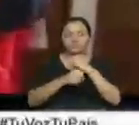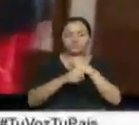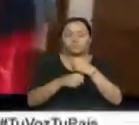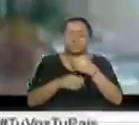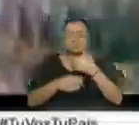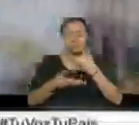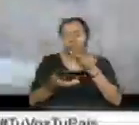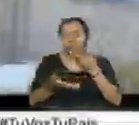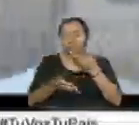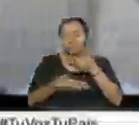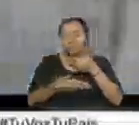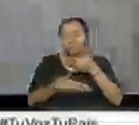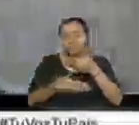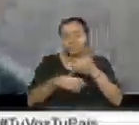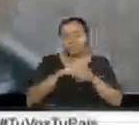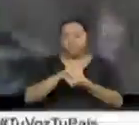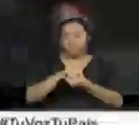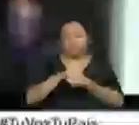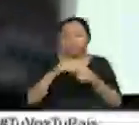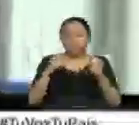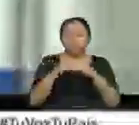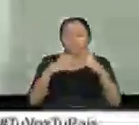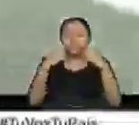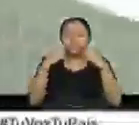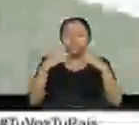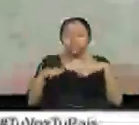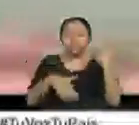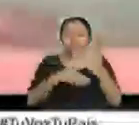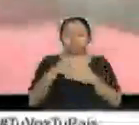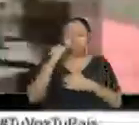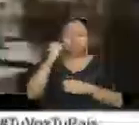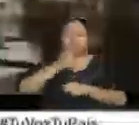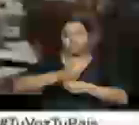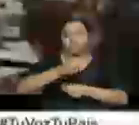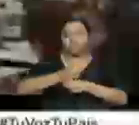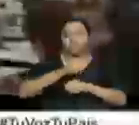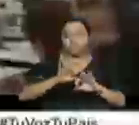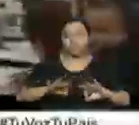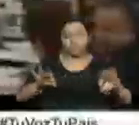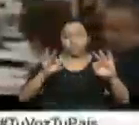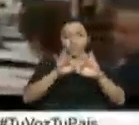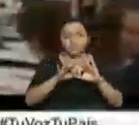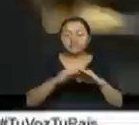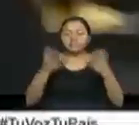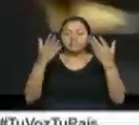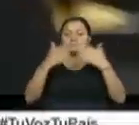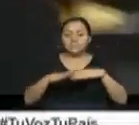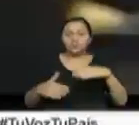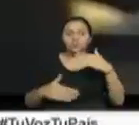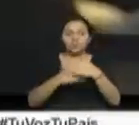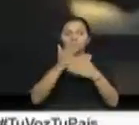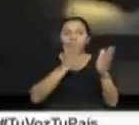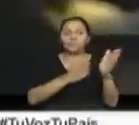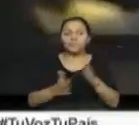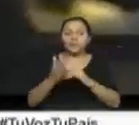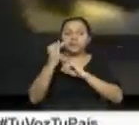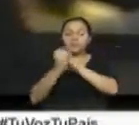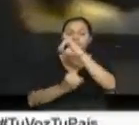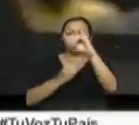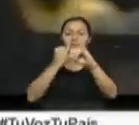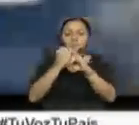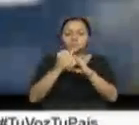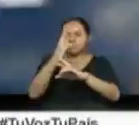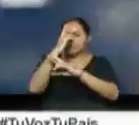remuneradas del hogar y el reconocimiento de todos sus derechos laborales. se posiciona una política internacional